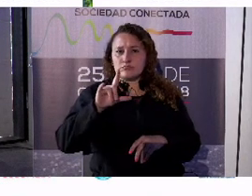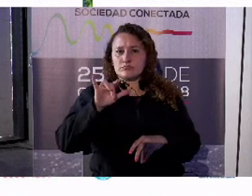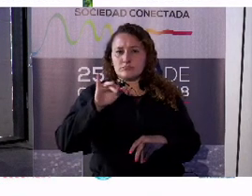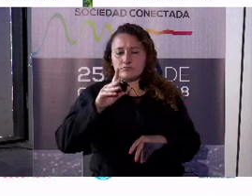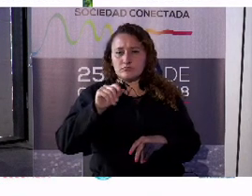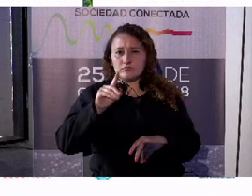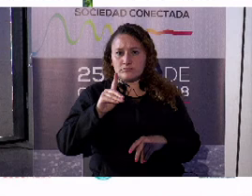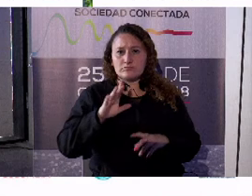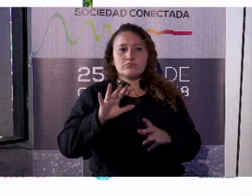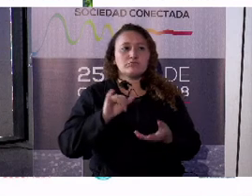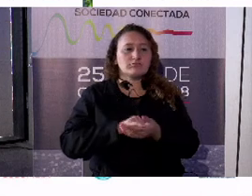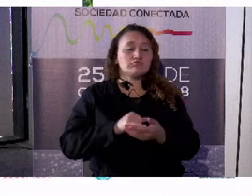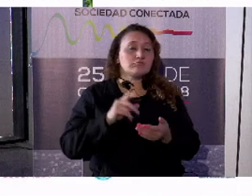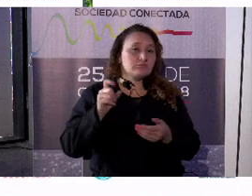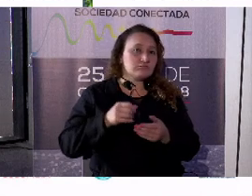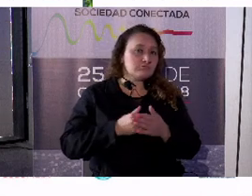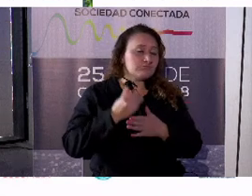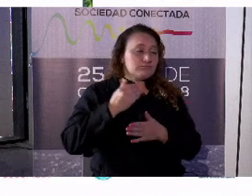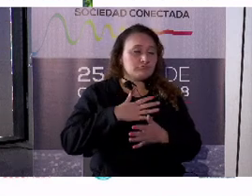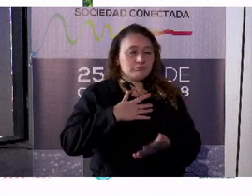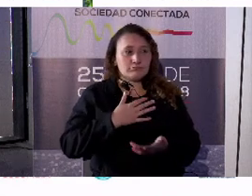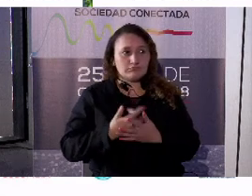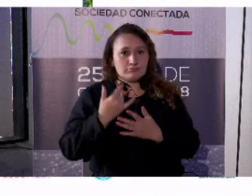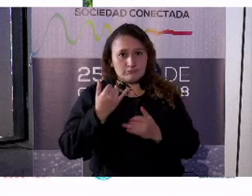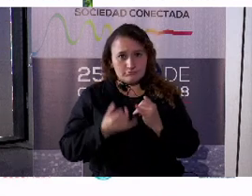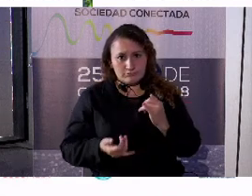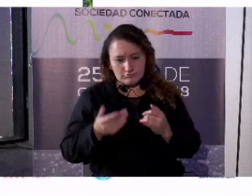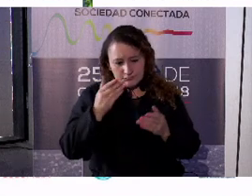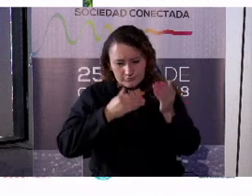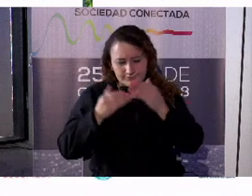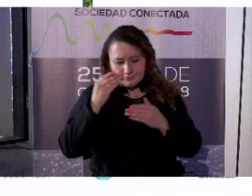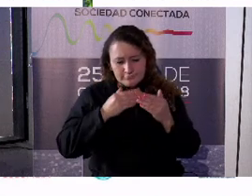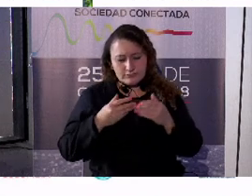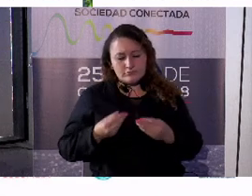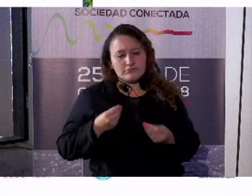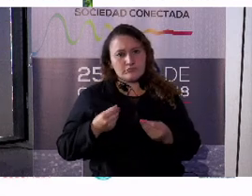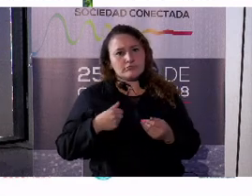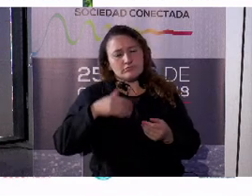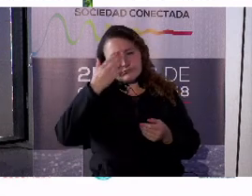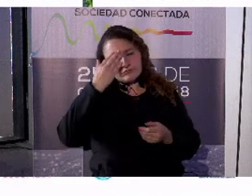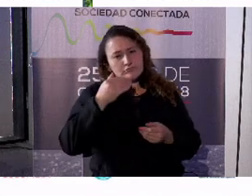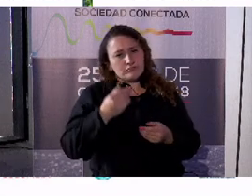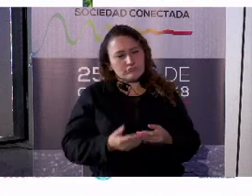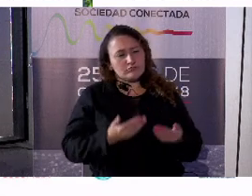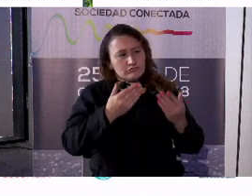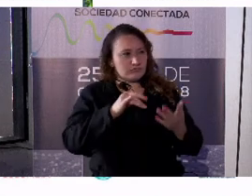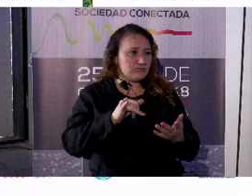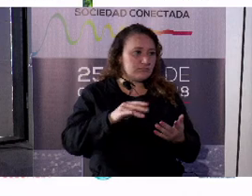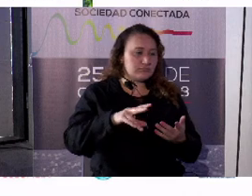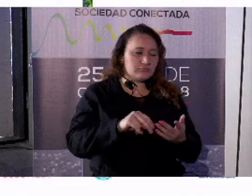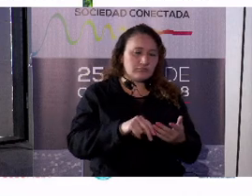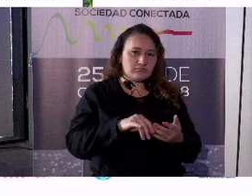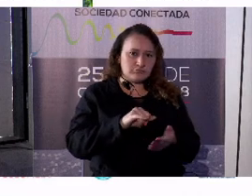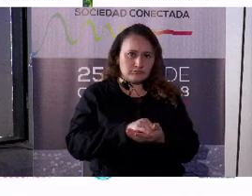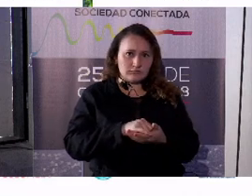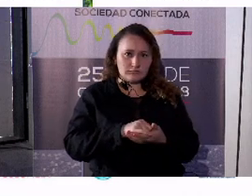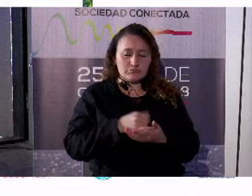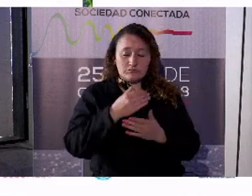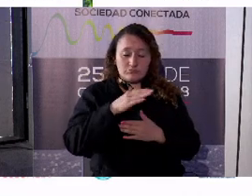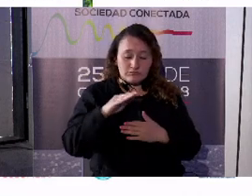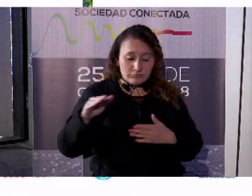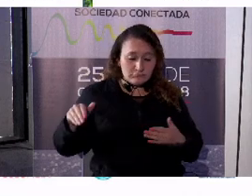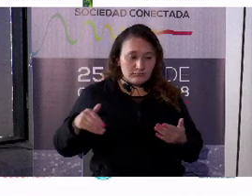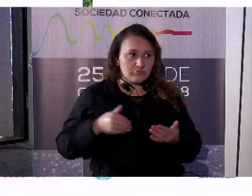ser de principio a fin eh la capacidad analítica para poder generar valor sobre la información que se recolecta y todo